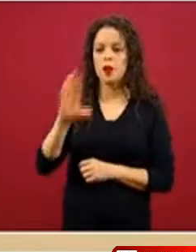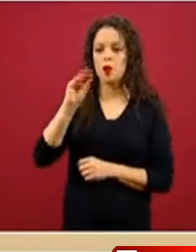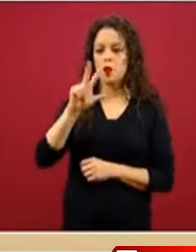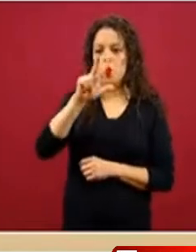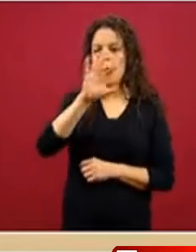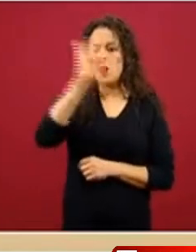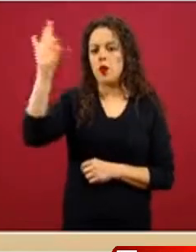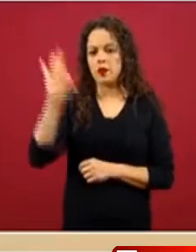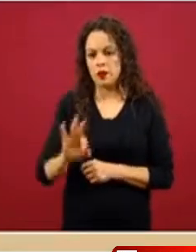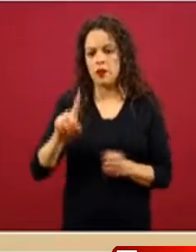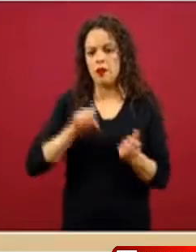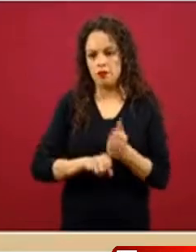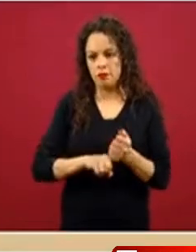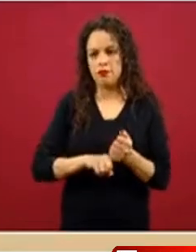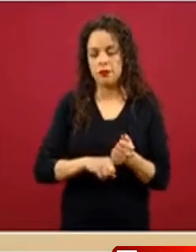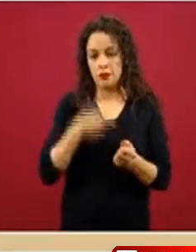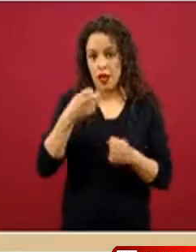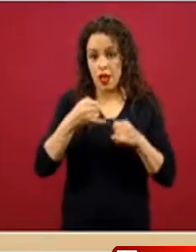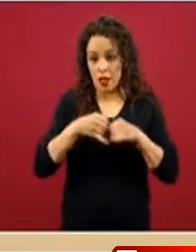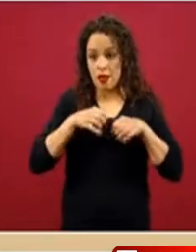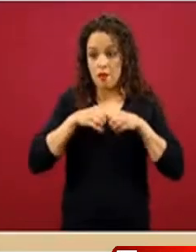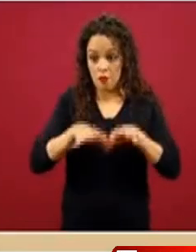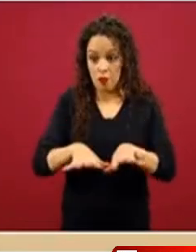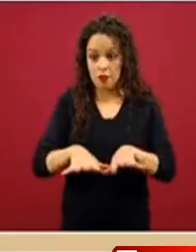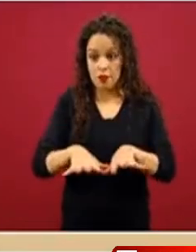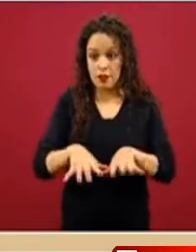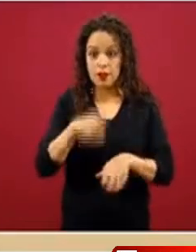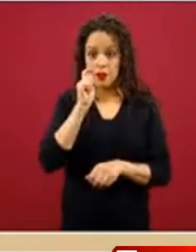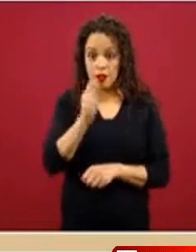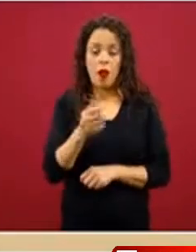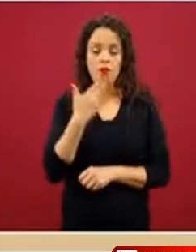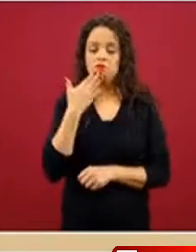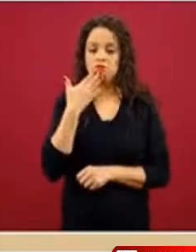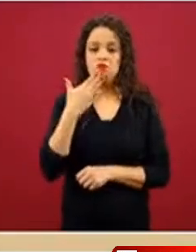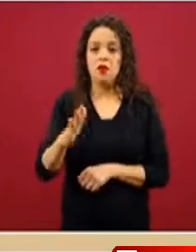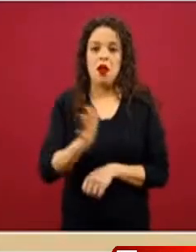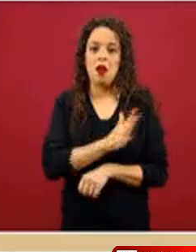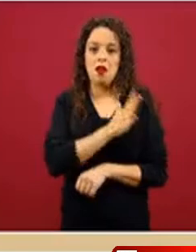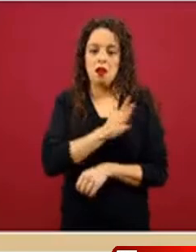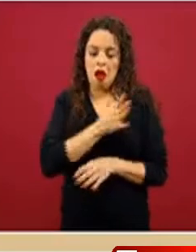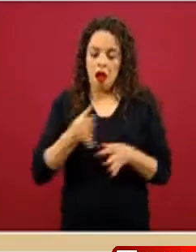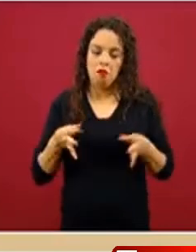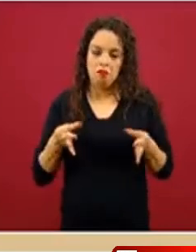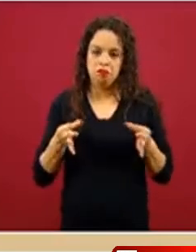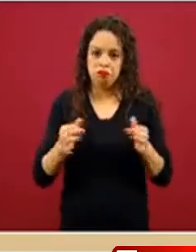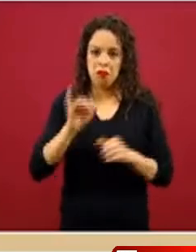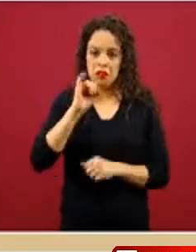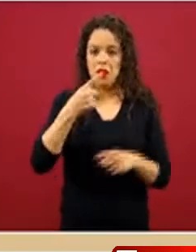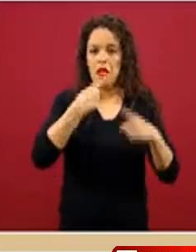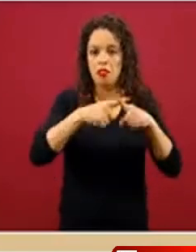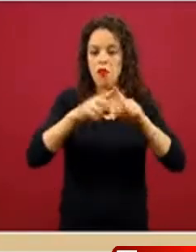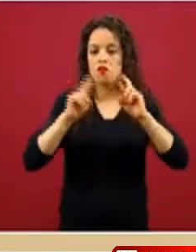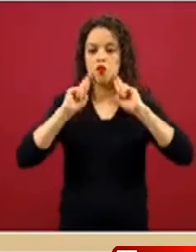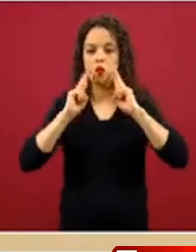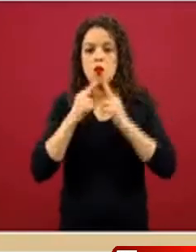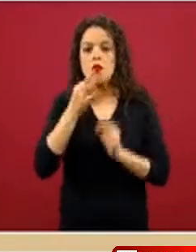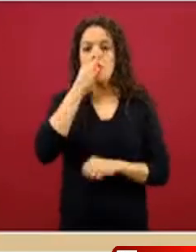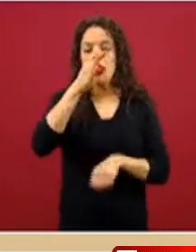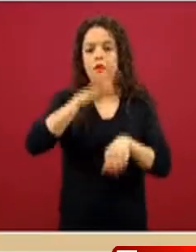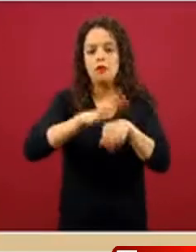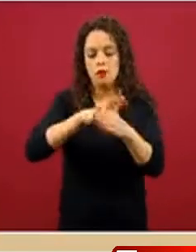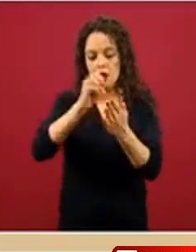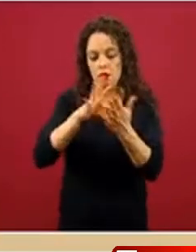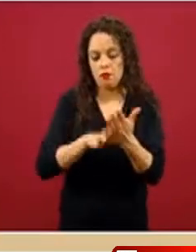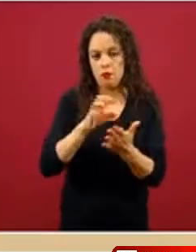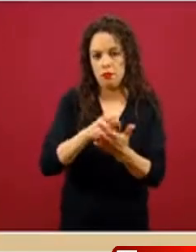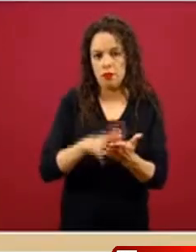por lo tanto la información pues es de calidad en función de todas las unidades que notificaron. Podemos ver que la